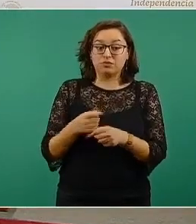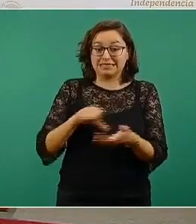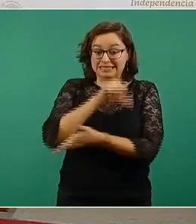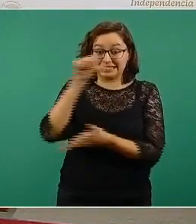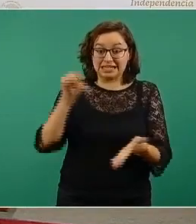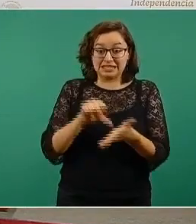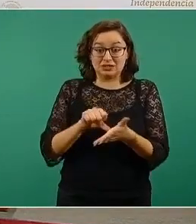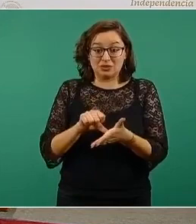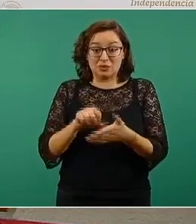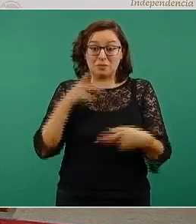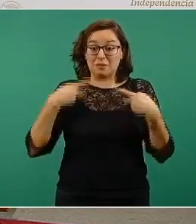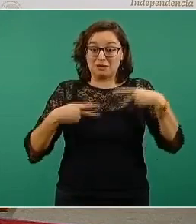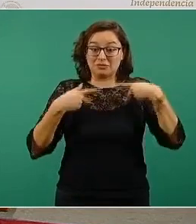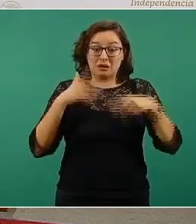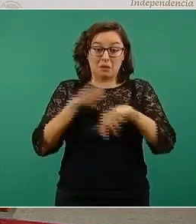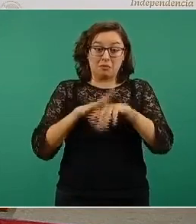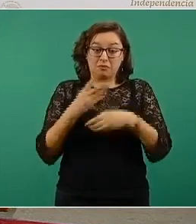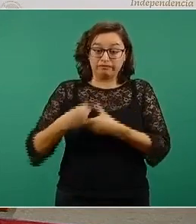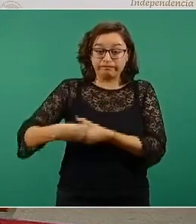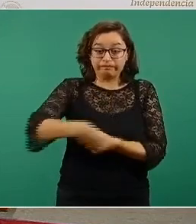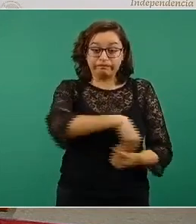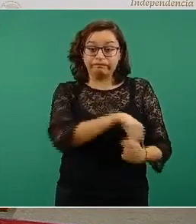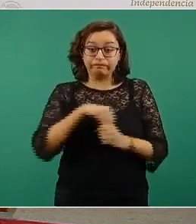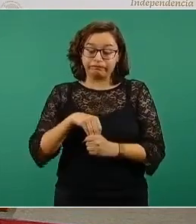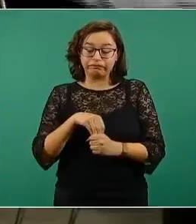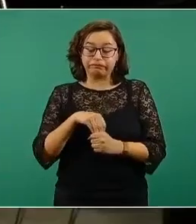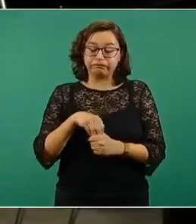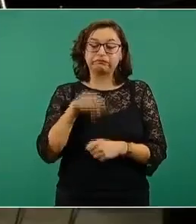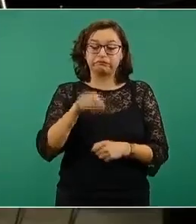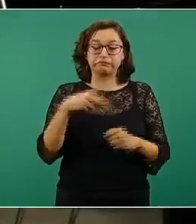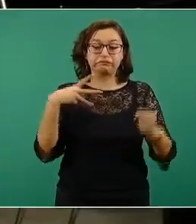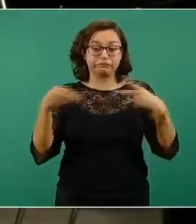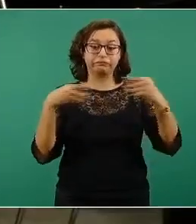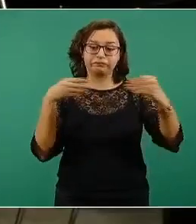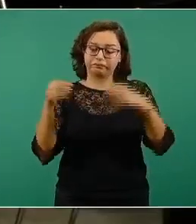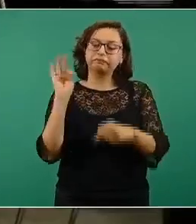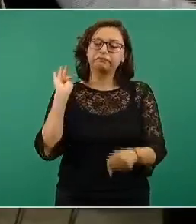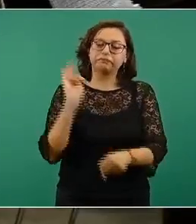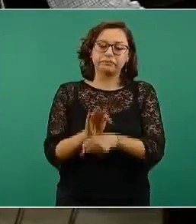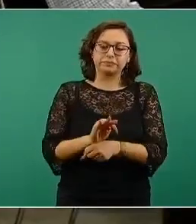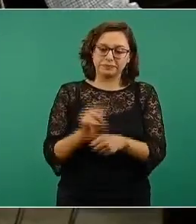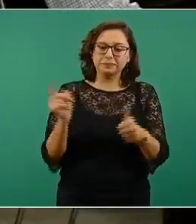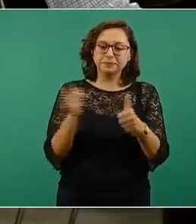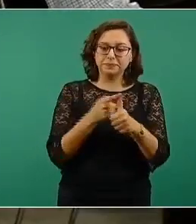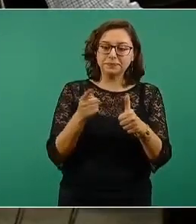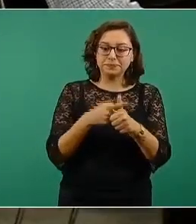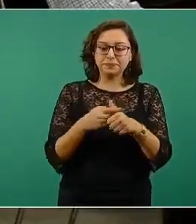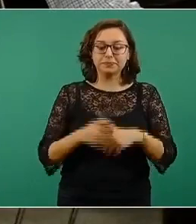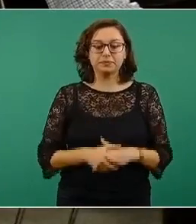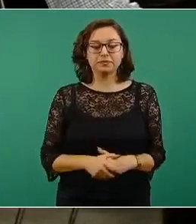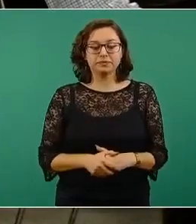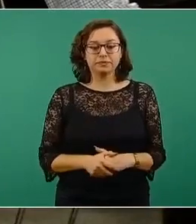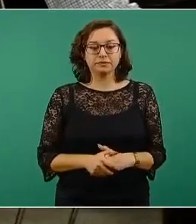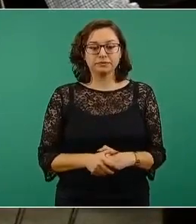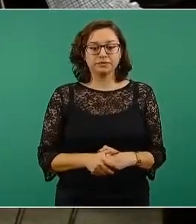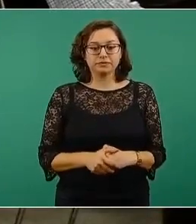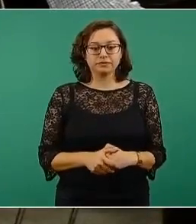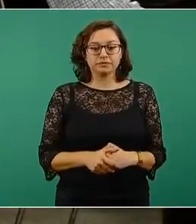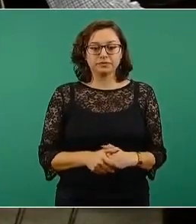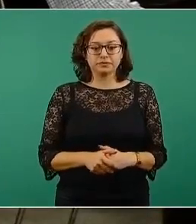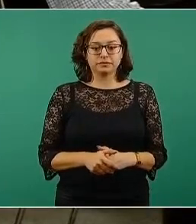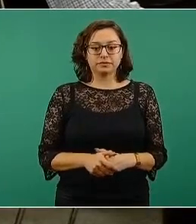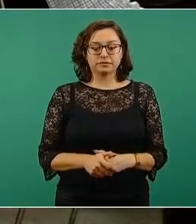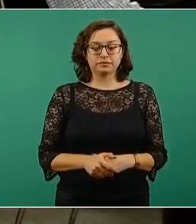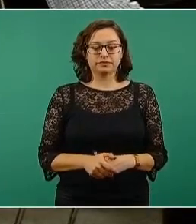que tengan la mayor probabilidad de un rebrote. Doctor, ¿y sería posible que nos pudieran ayudar